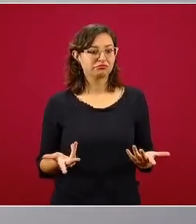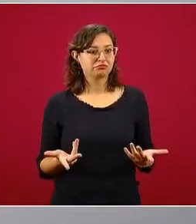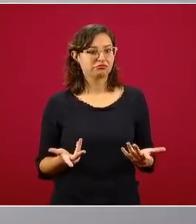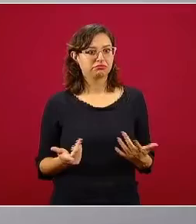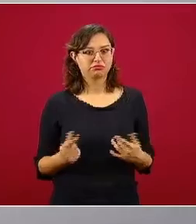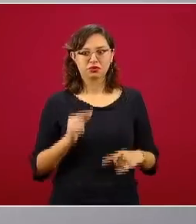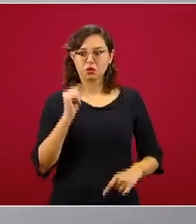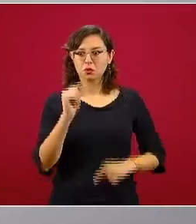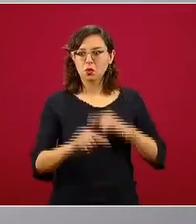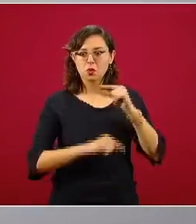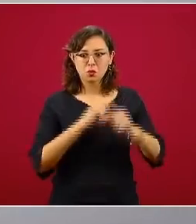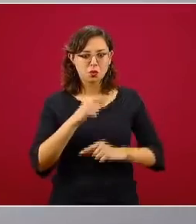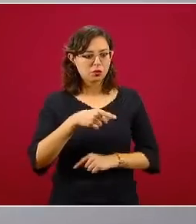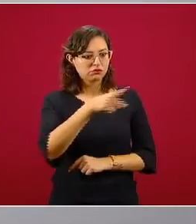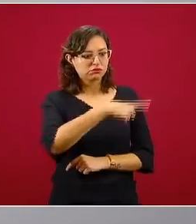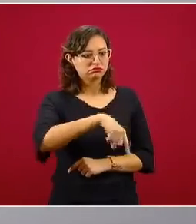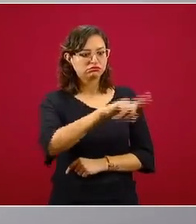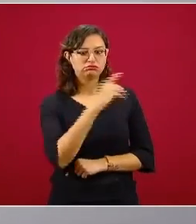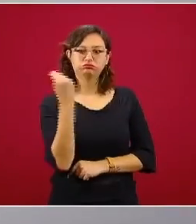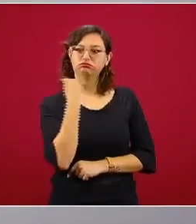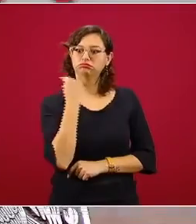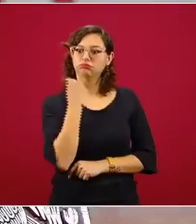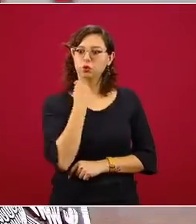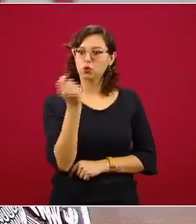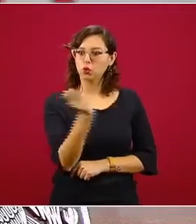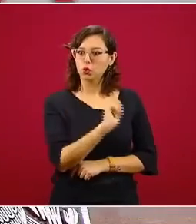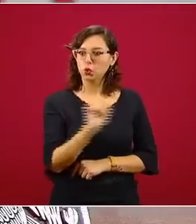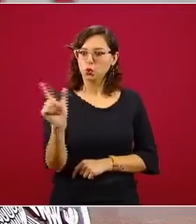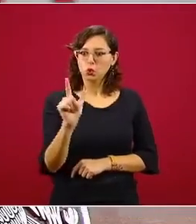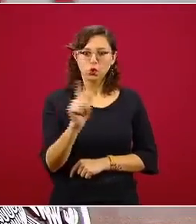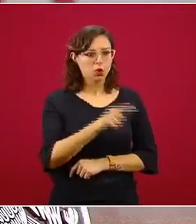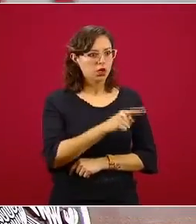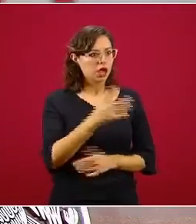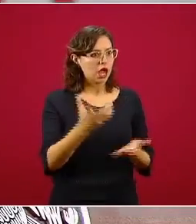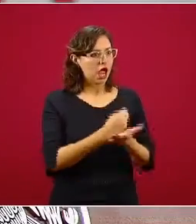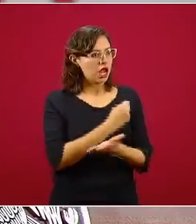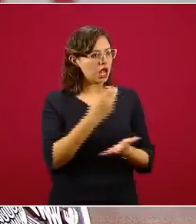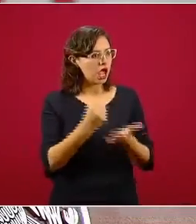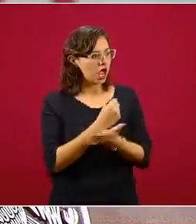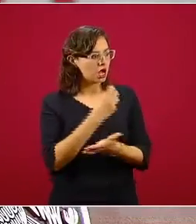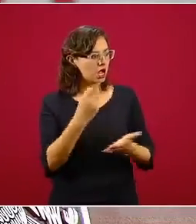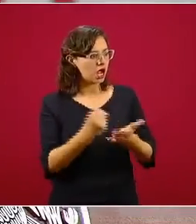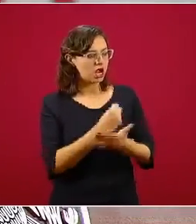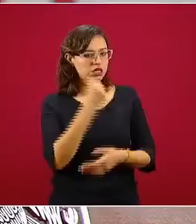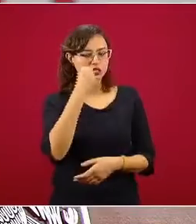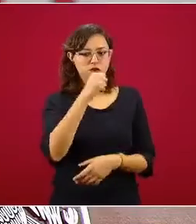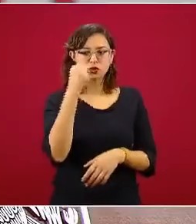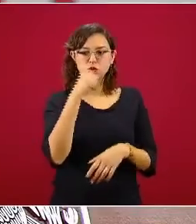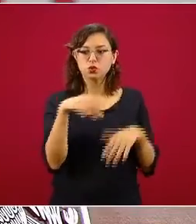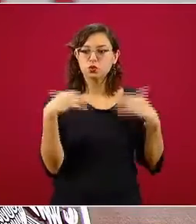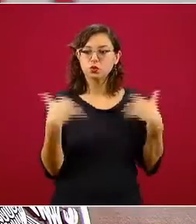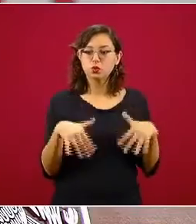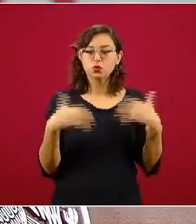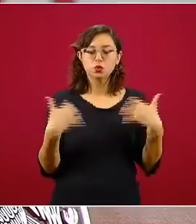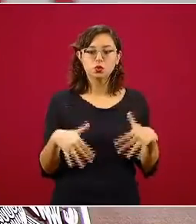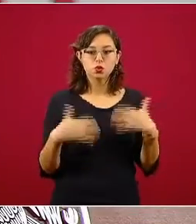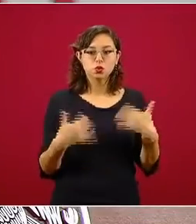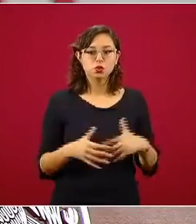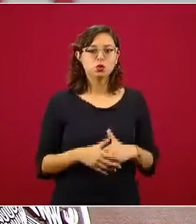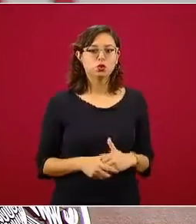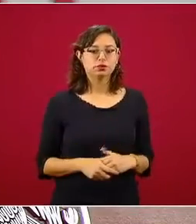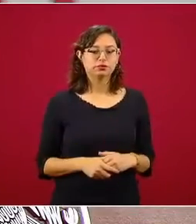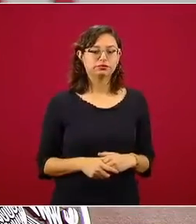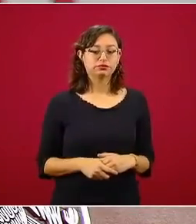famosos estos abogados. Bueno, algo parecido sucedía, no